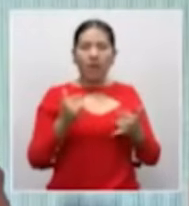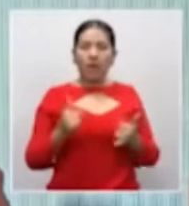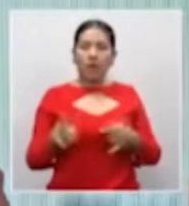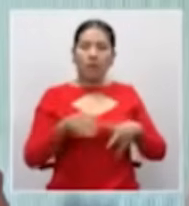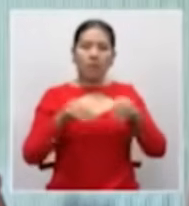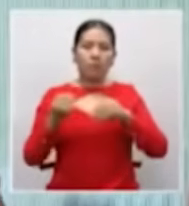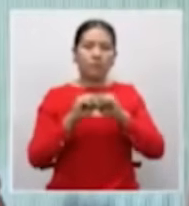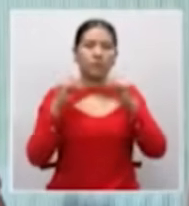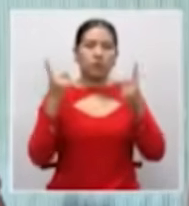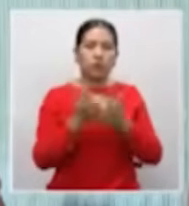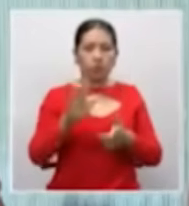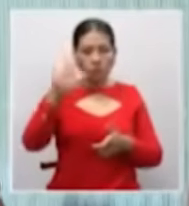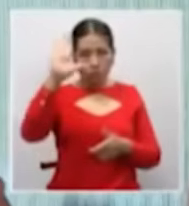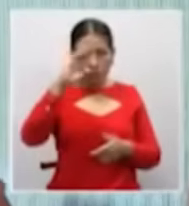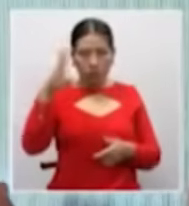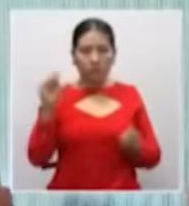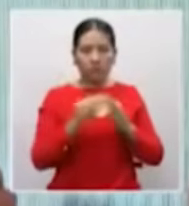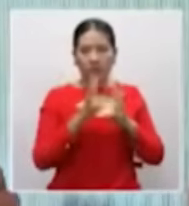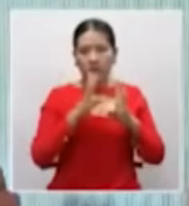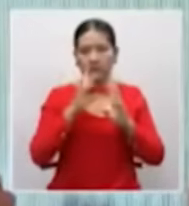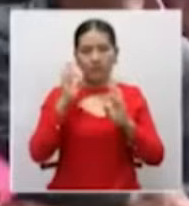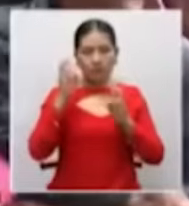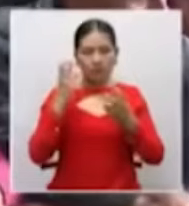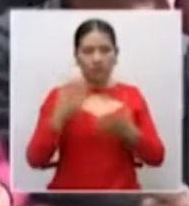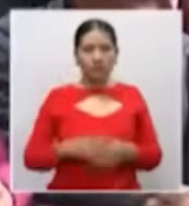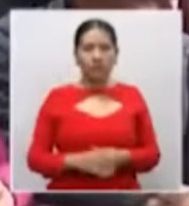hablaron en Cochabamba y esto fue lo que